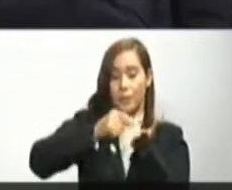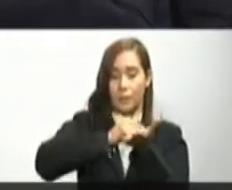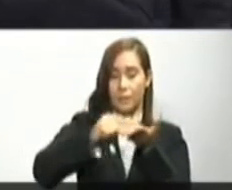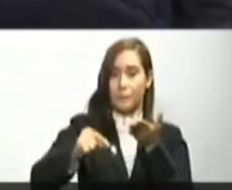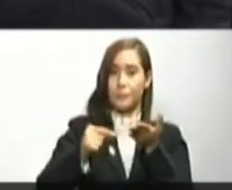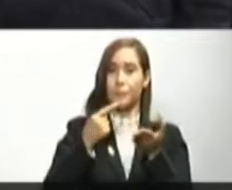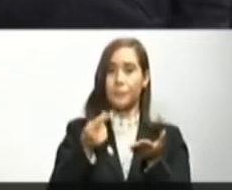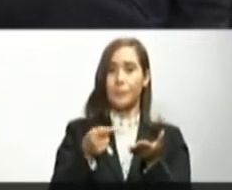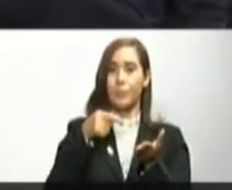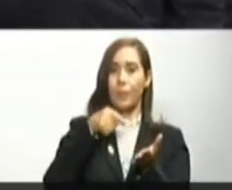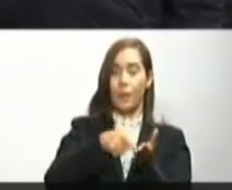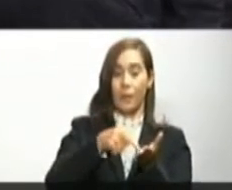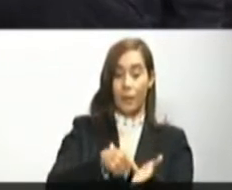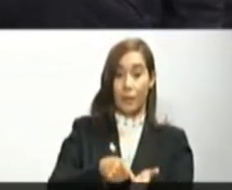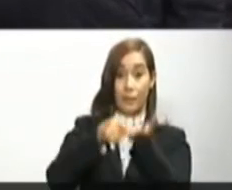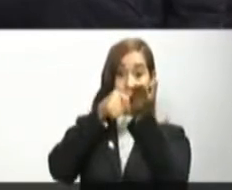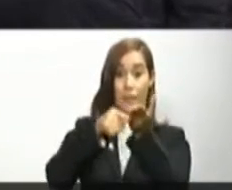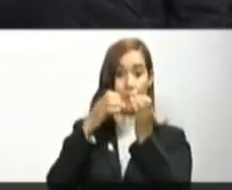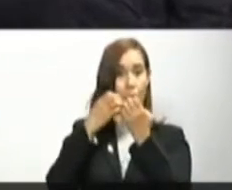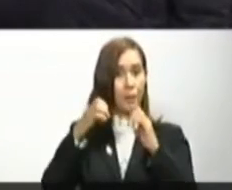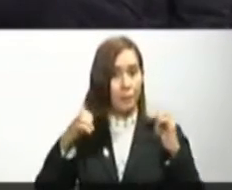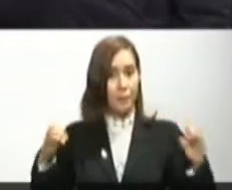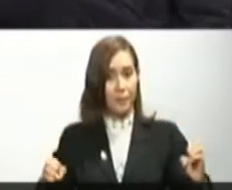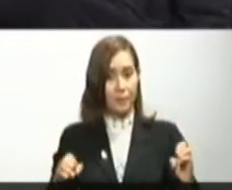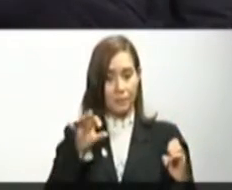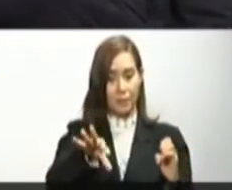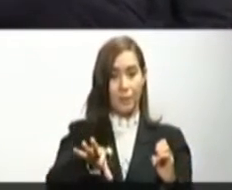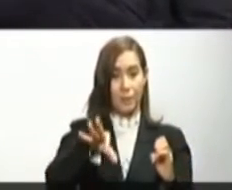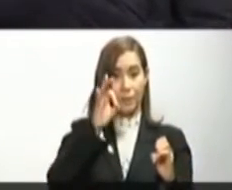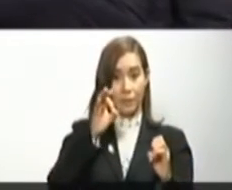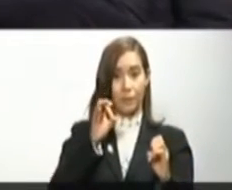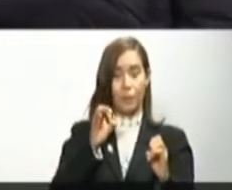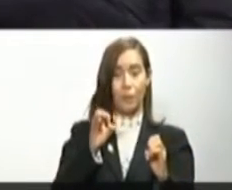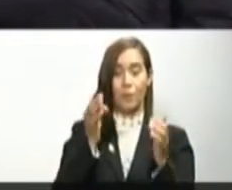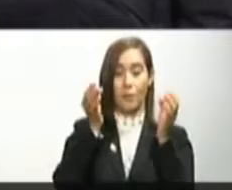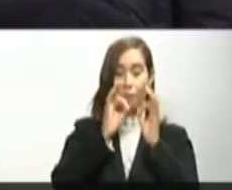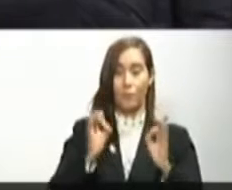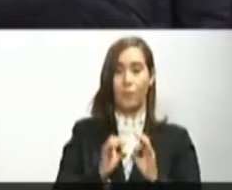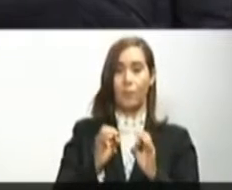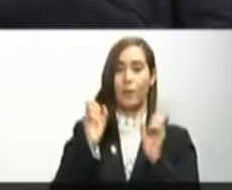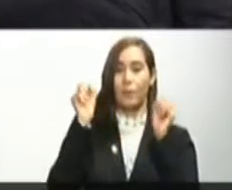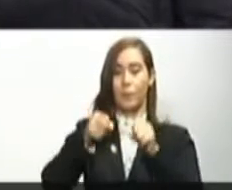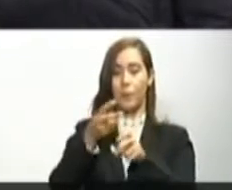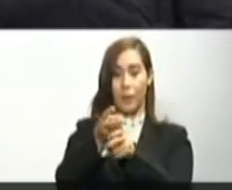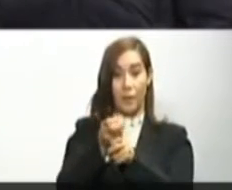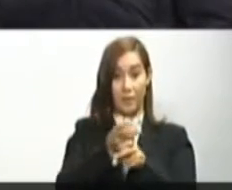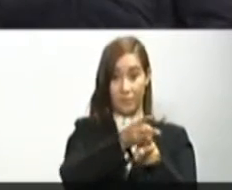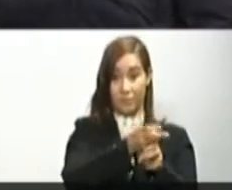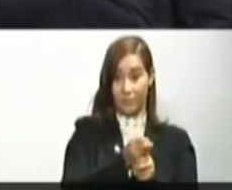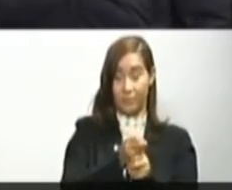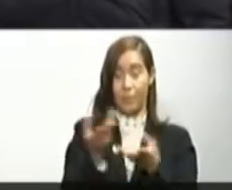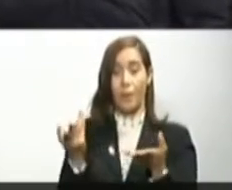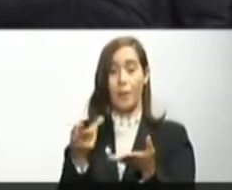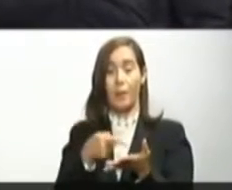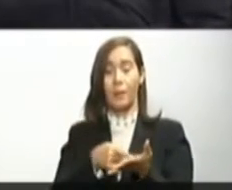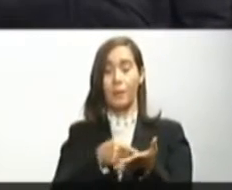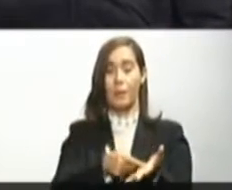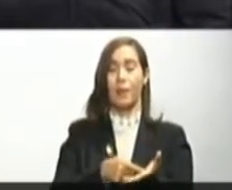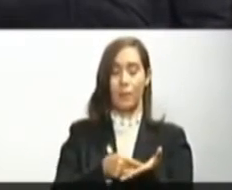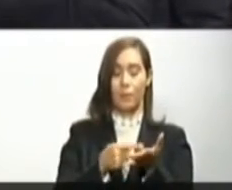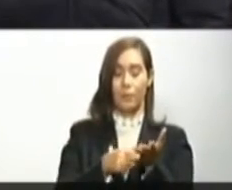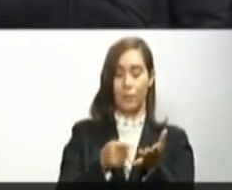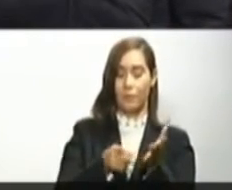decía: destaco la urgencia de tomar medidas que permitan el acceso a una financiación externa a través de una nueva emisión de